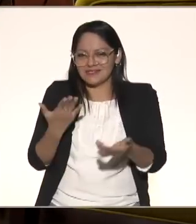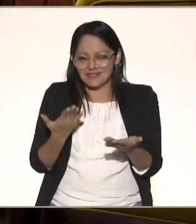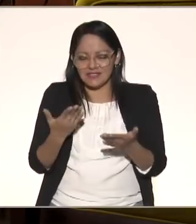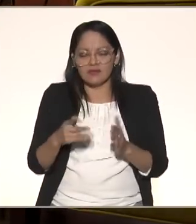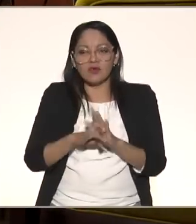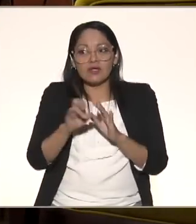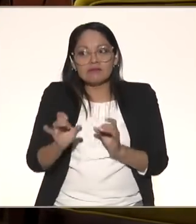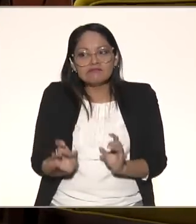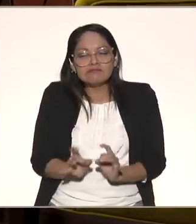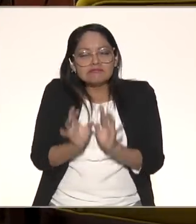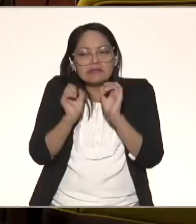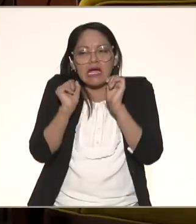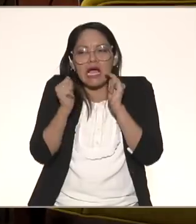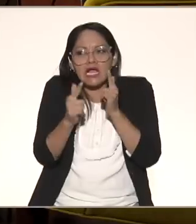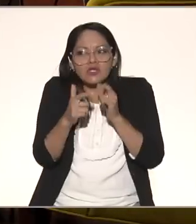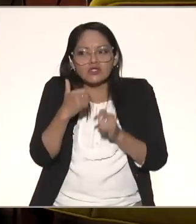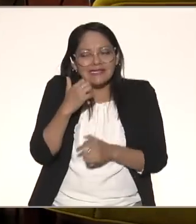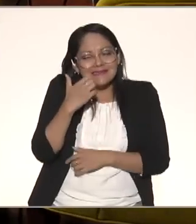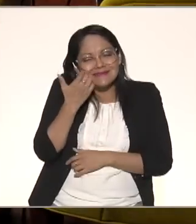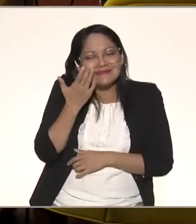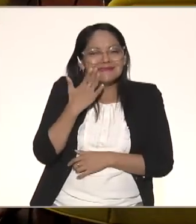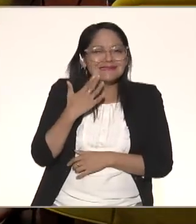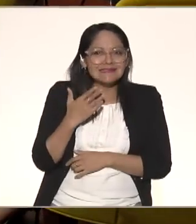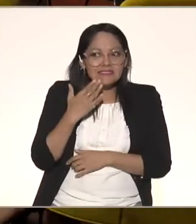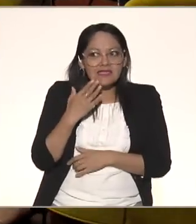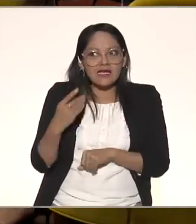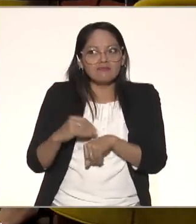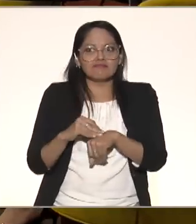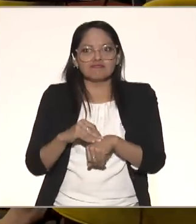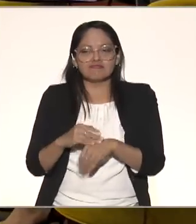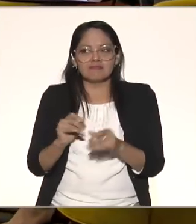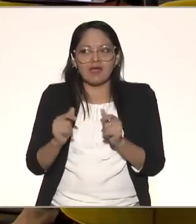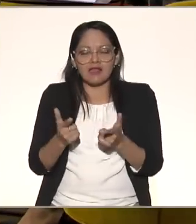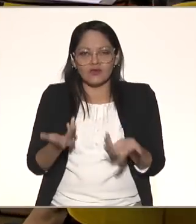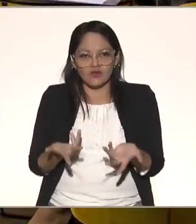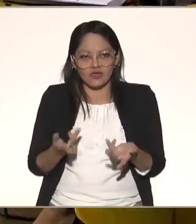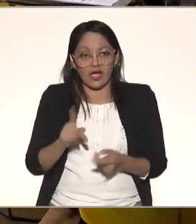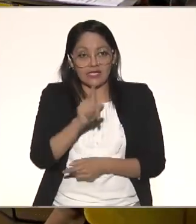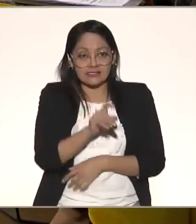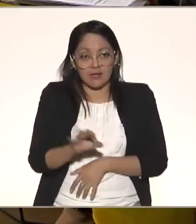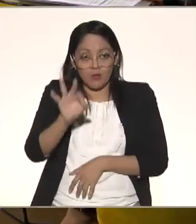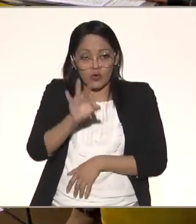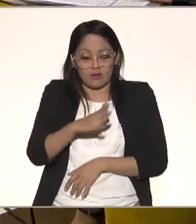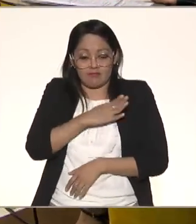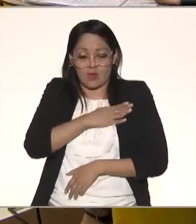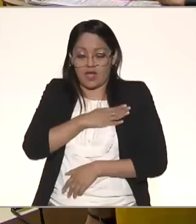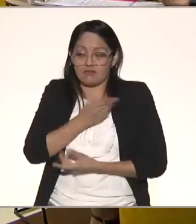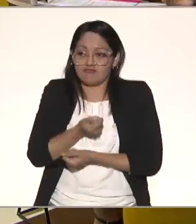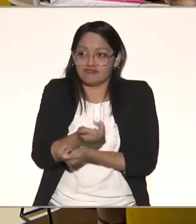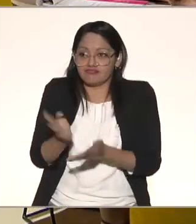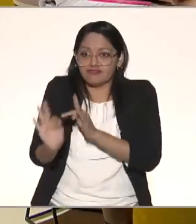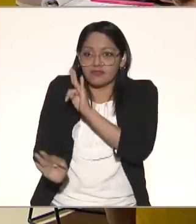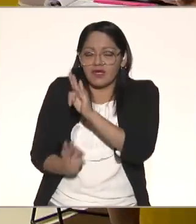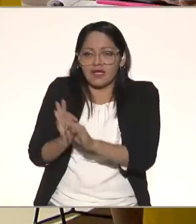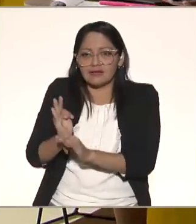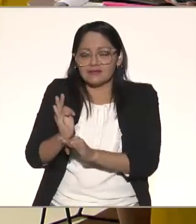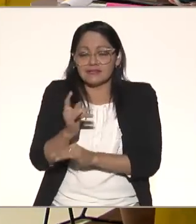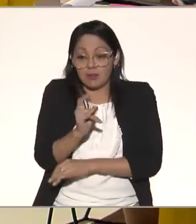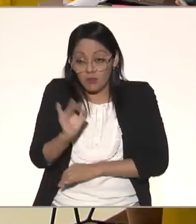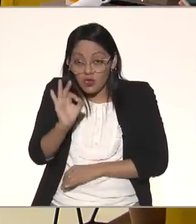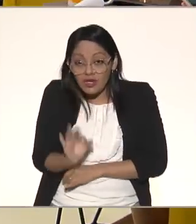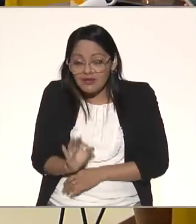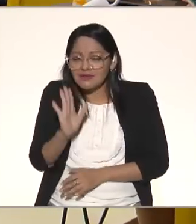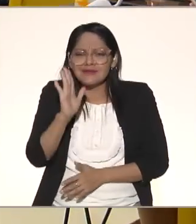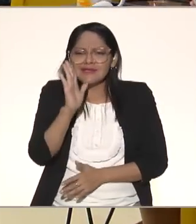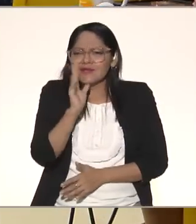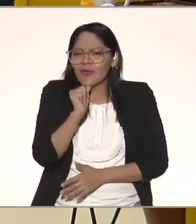ahí un elemento donde yo quiera agradar y, pum, altero eso. Yo no puedo ser 100% generoso, ¿vale? No puedo ser 100%, o